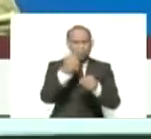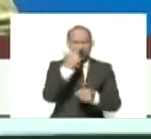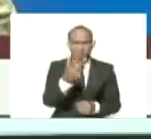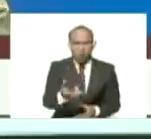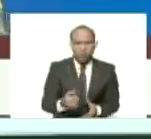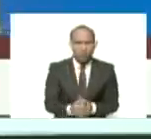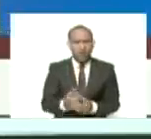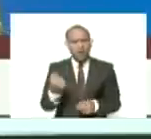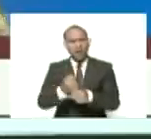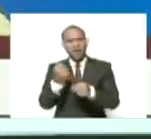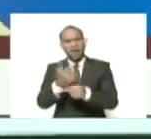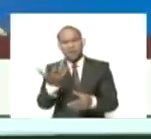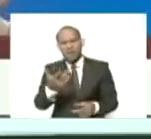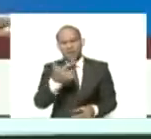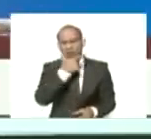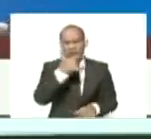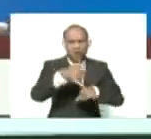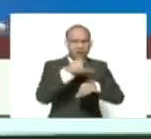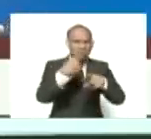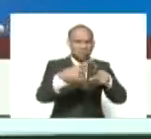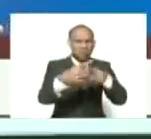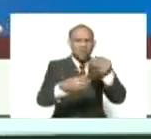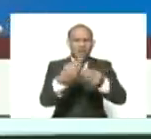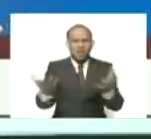va a hacer la sexodiversidad? ¿Qué vamos a hacer